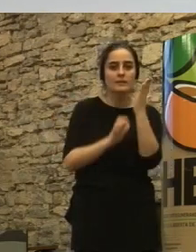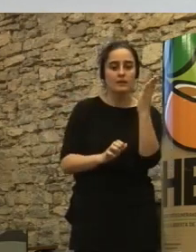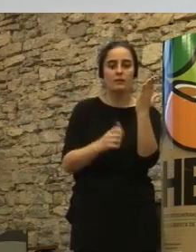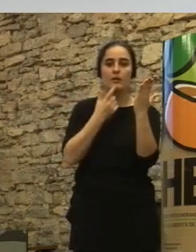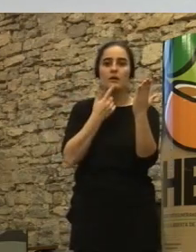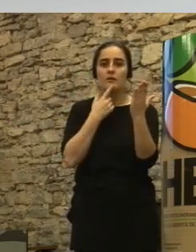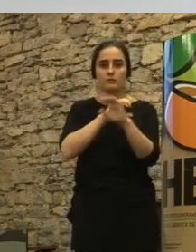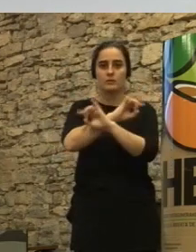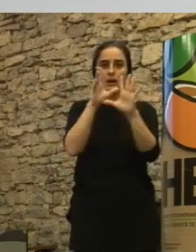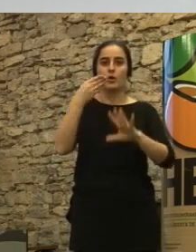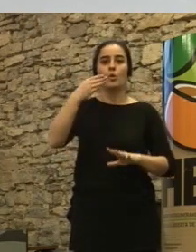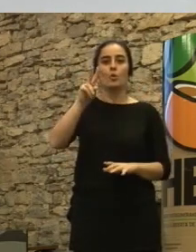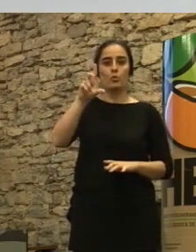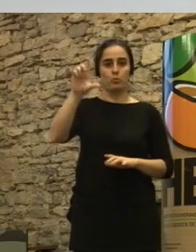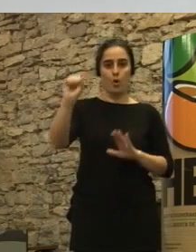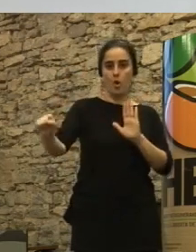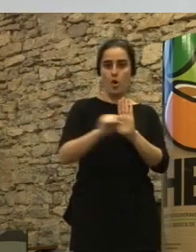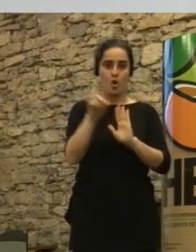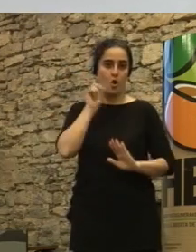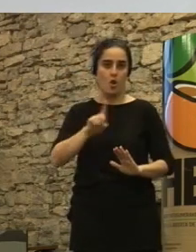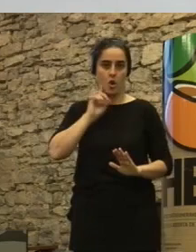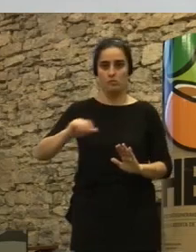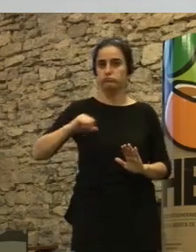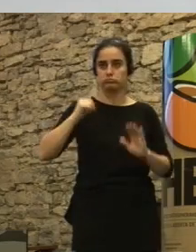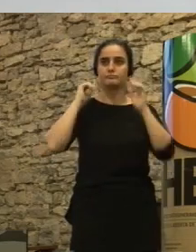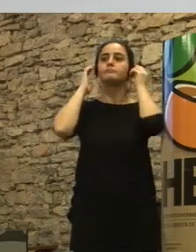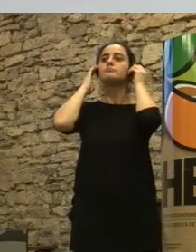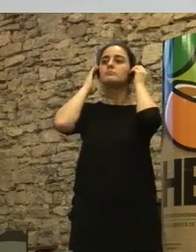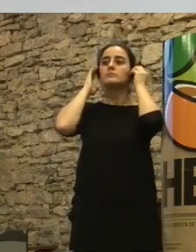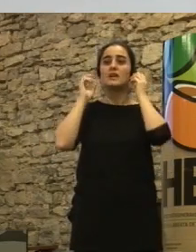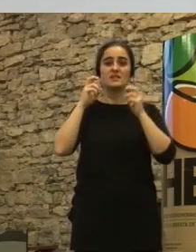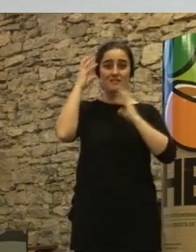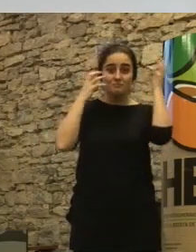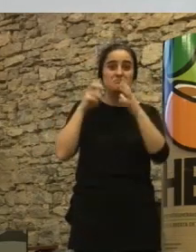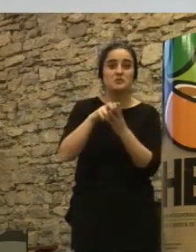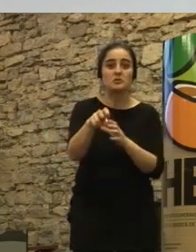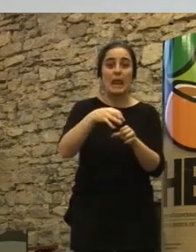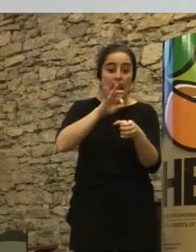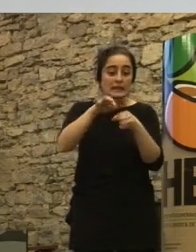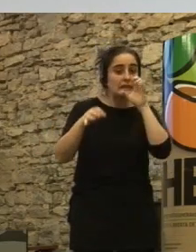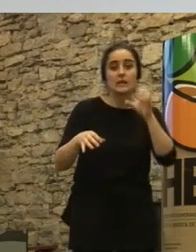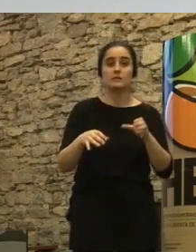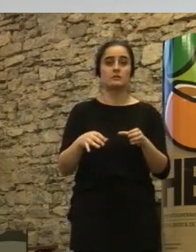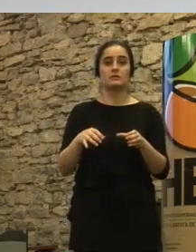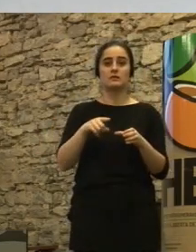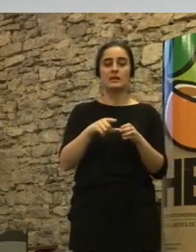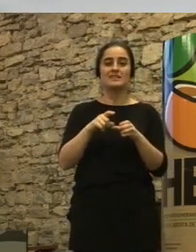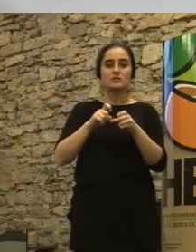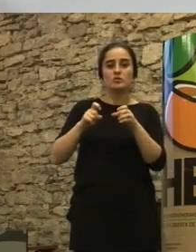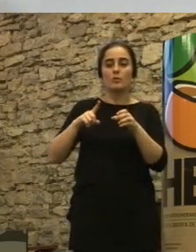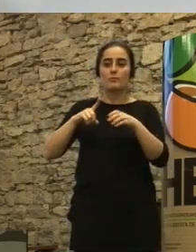clara, bulo. Este bicho no provenía de la lata, sino que se trata de una larva de